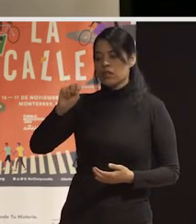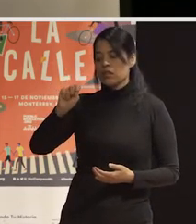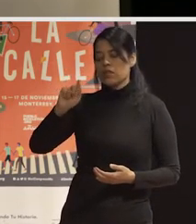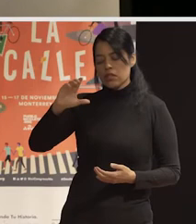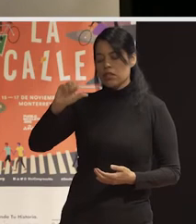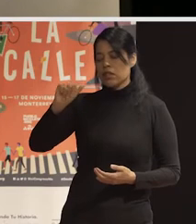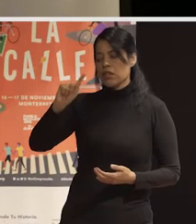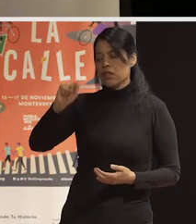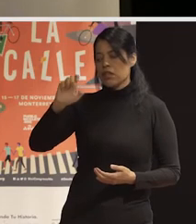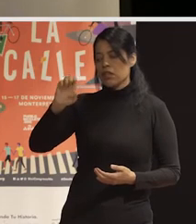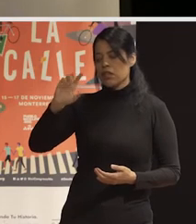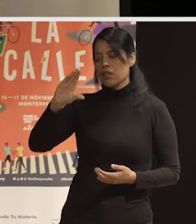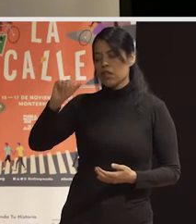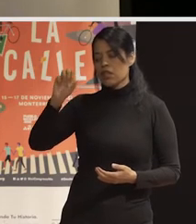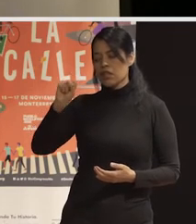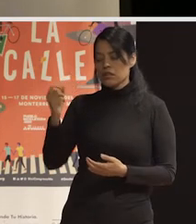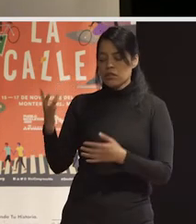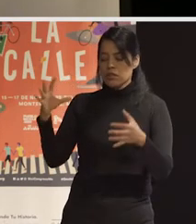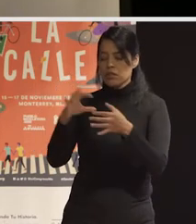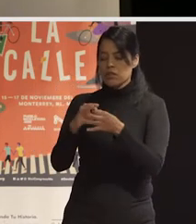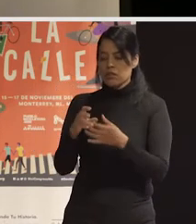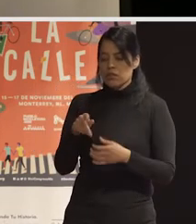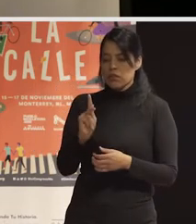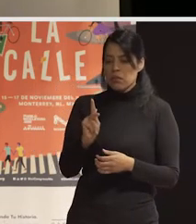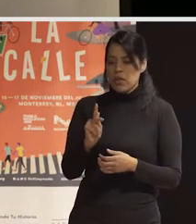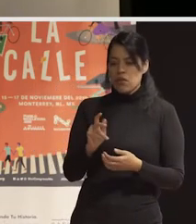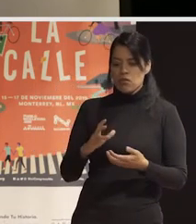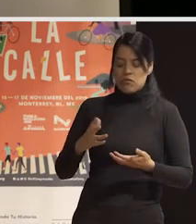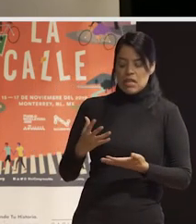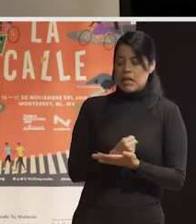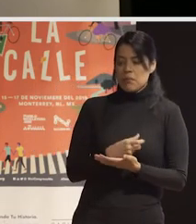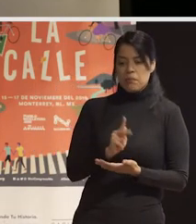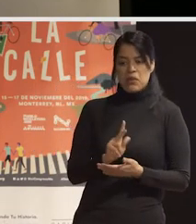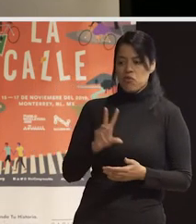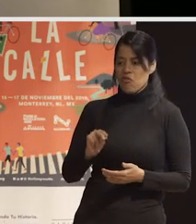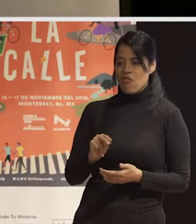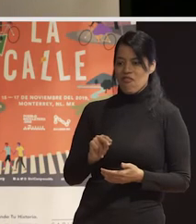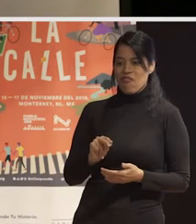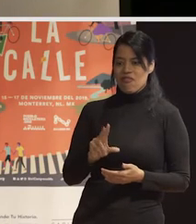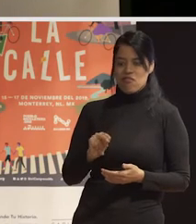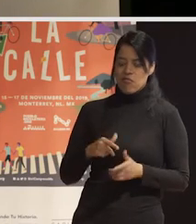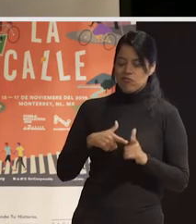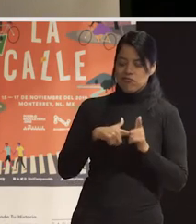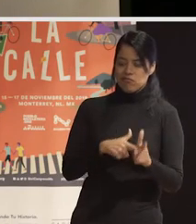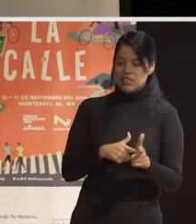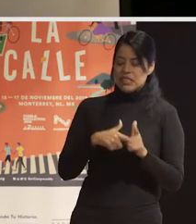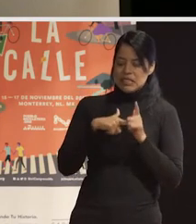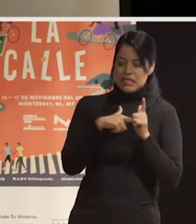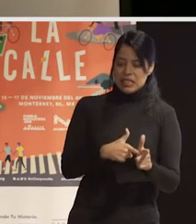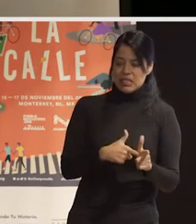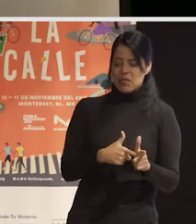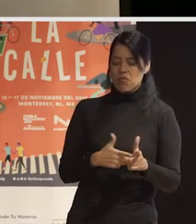hubo esa conquista pero no ha terminado desgraciadamente no ha terminado seguimos